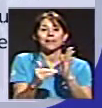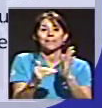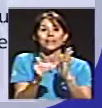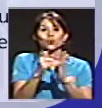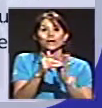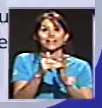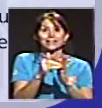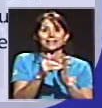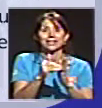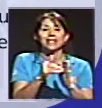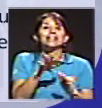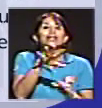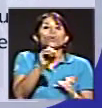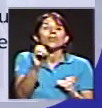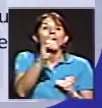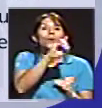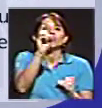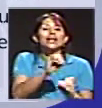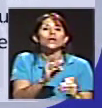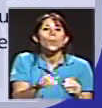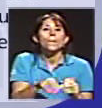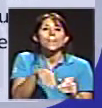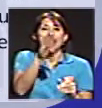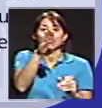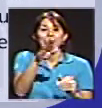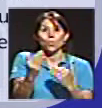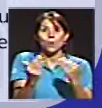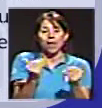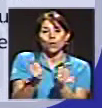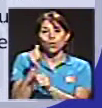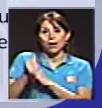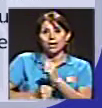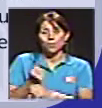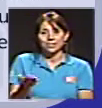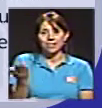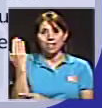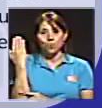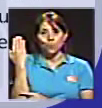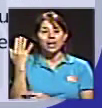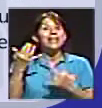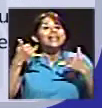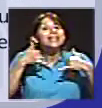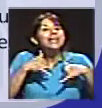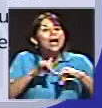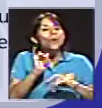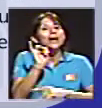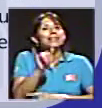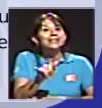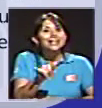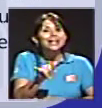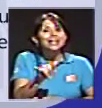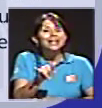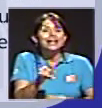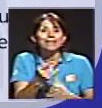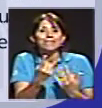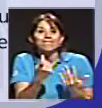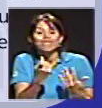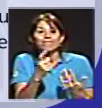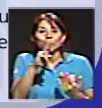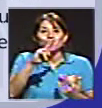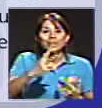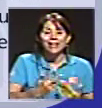que lo que ejecutó el año pasado. Uh-huh. Y aún así estamos a un tercio del monto que exige la ley.